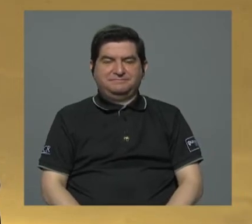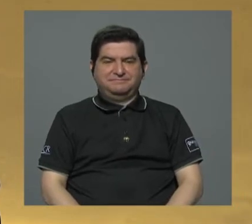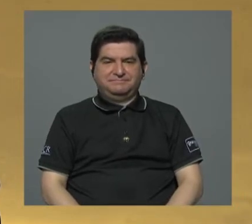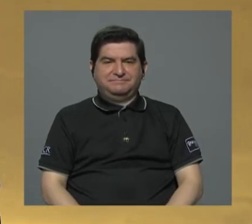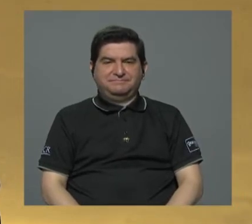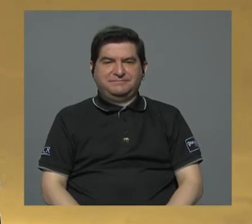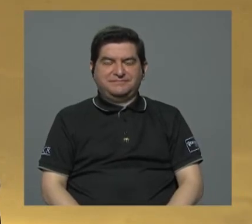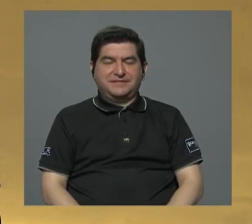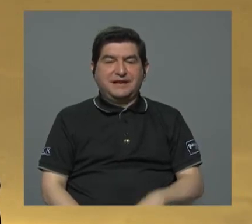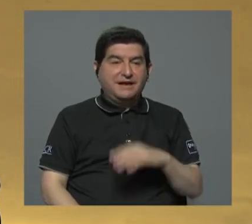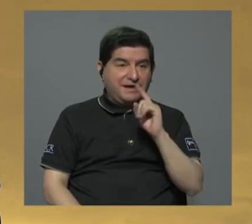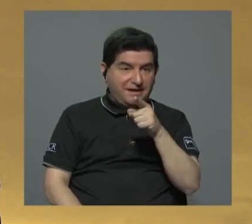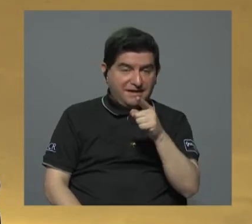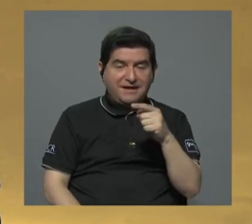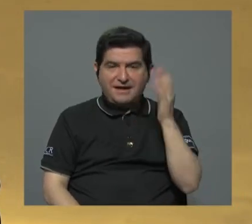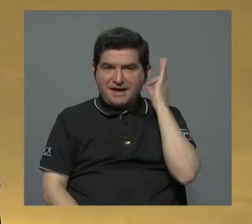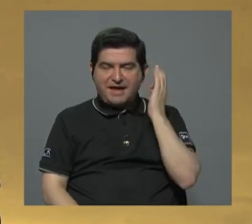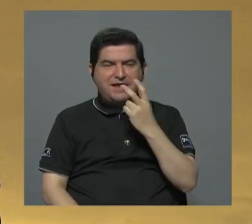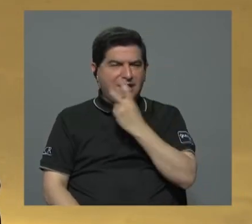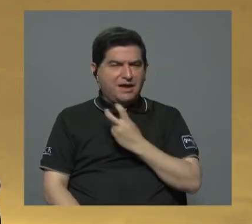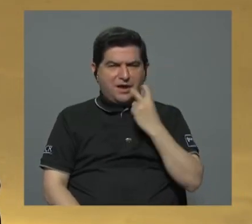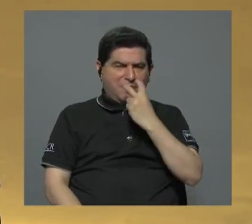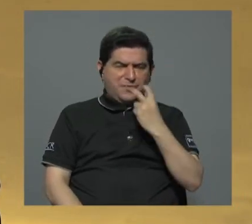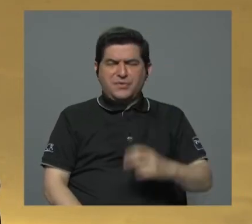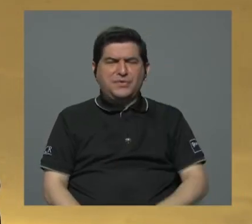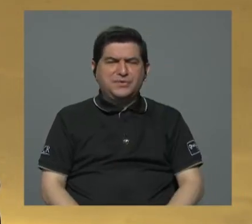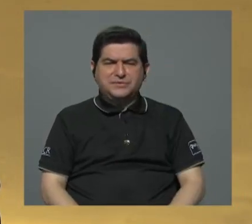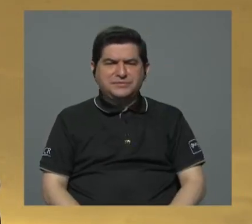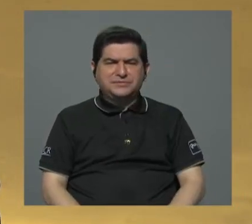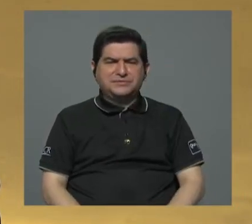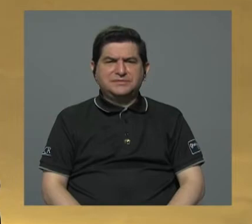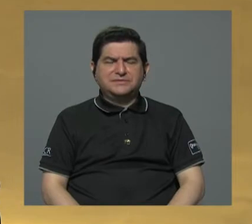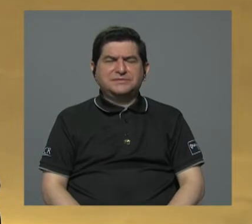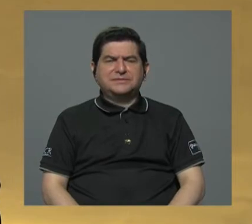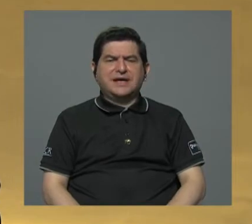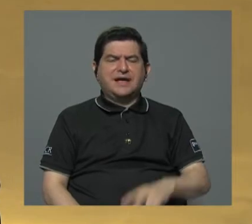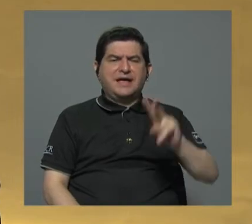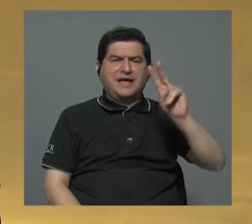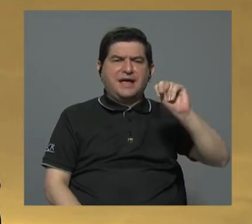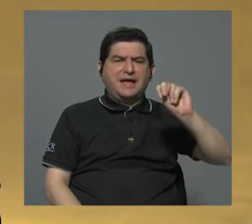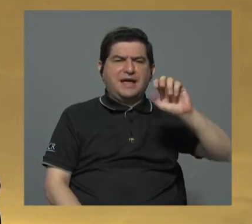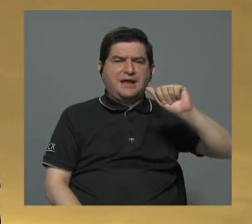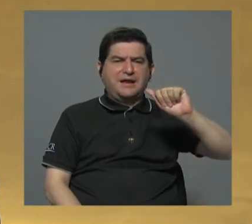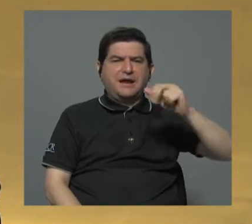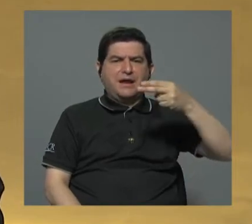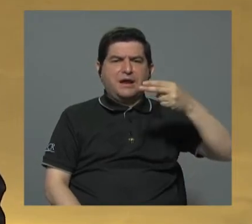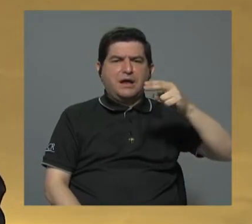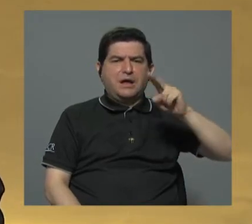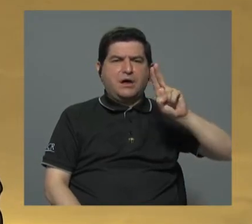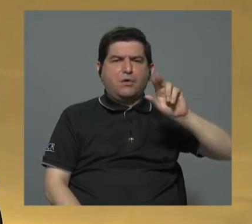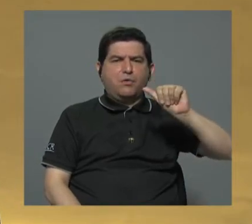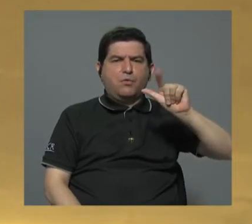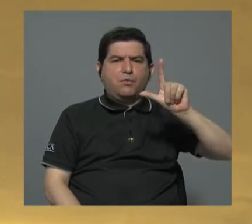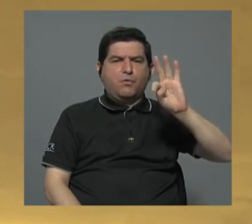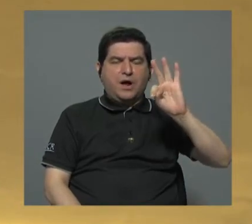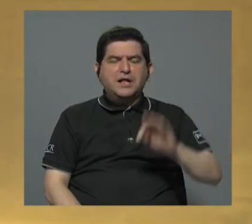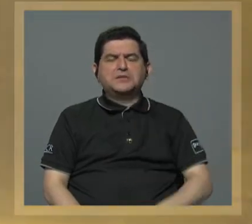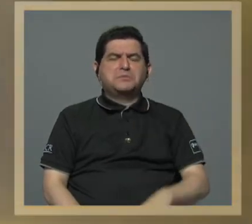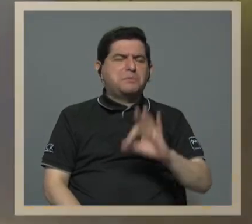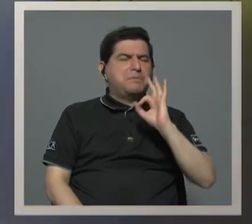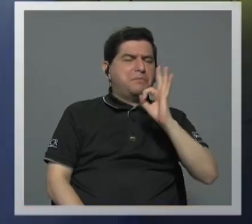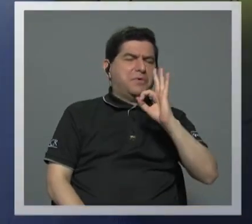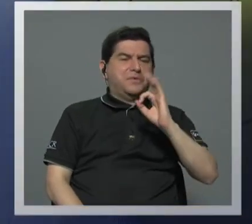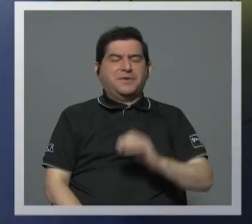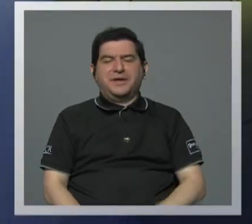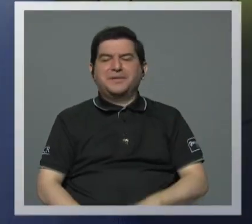o pronuncia vocablos náhuatl con enorme gracia. Por favor,